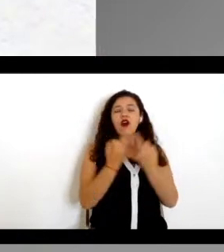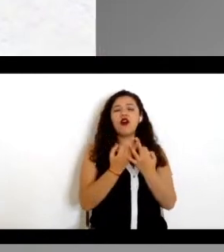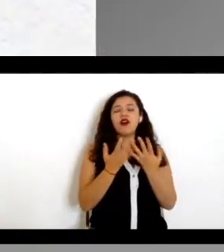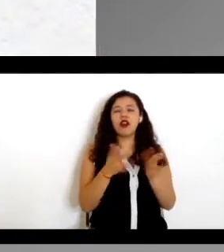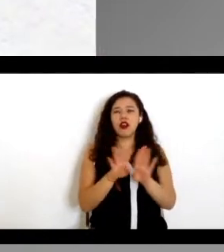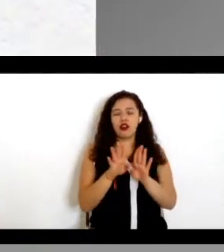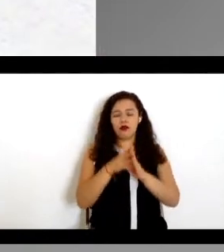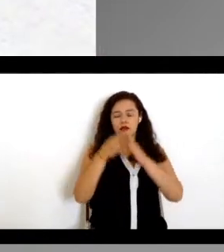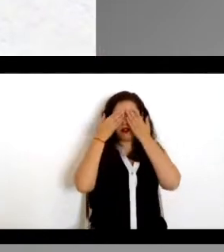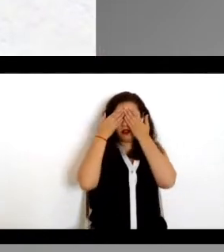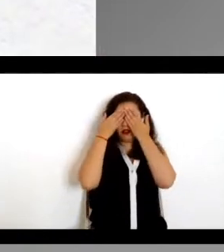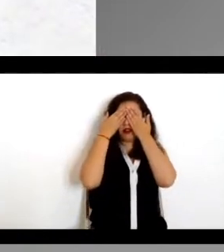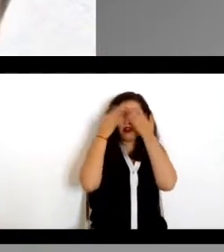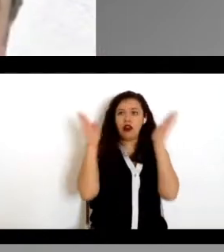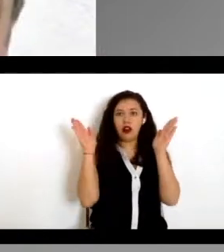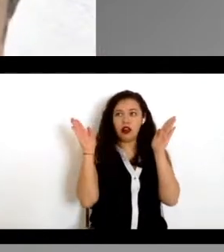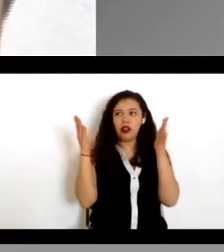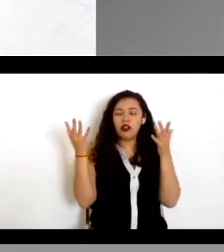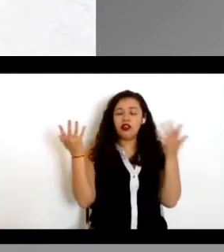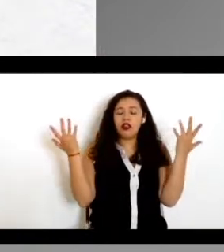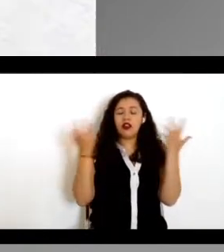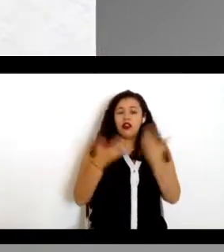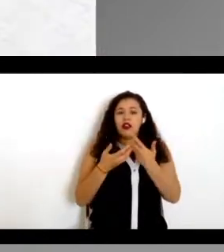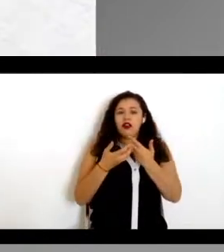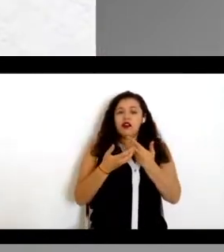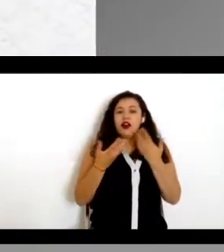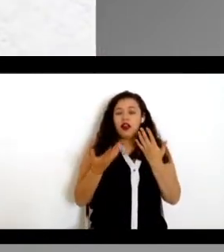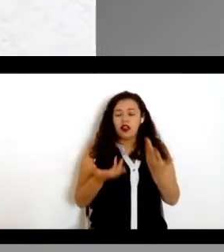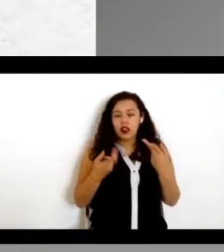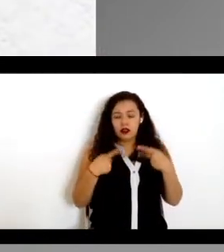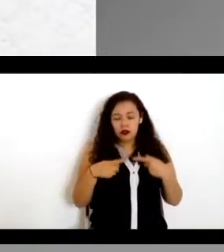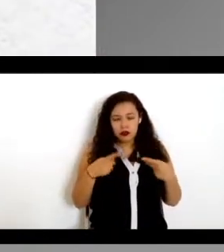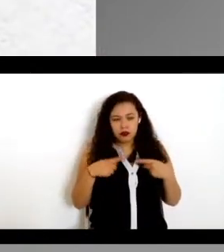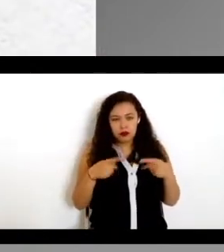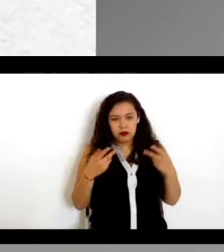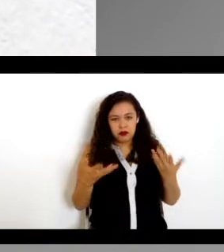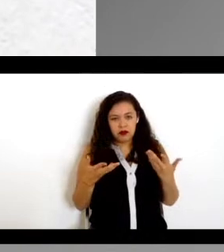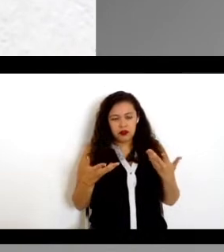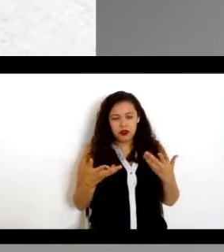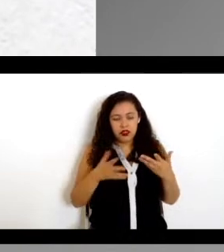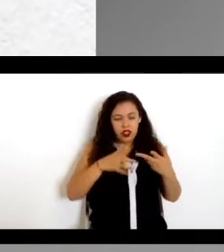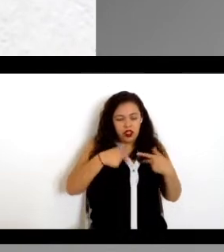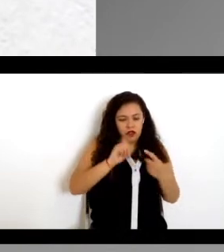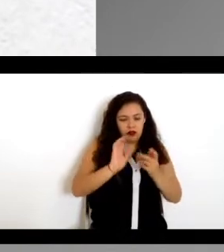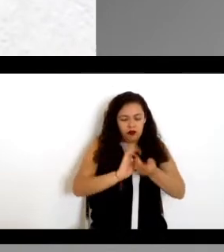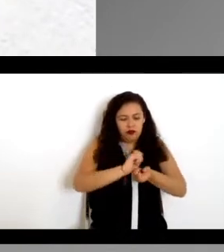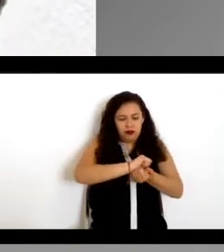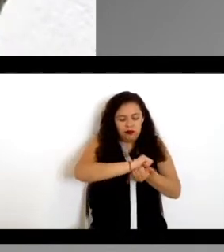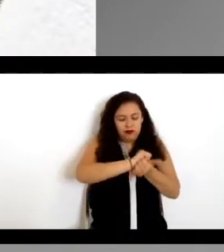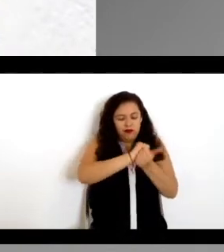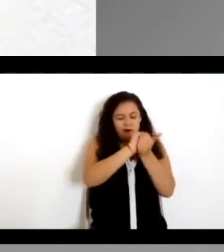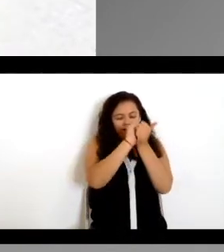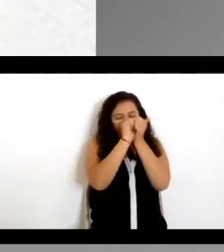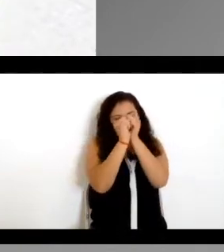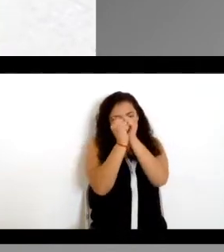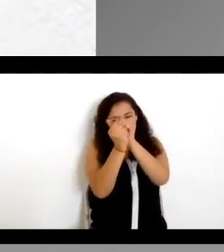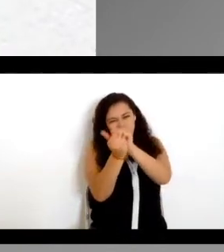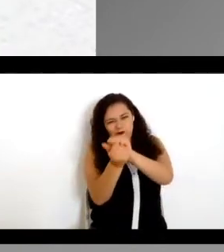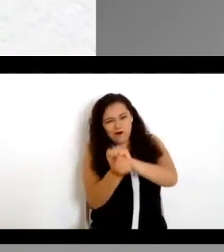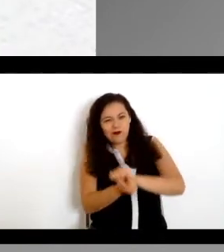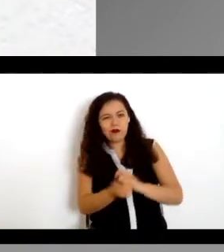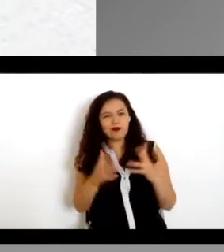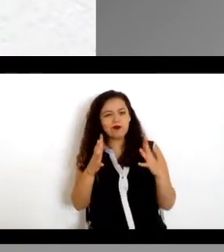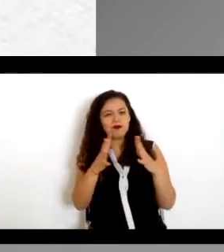de todo esto. Entonces, esa misma persona se va transformando en todo un guerrero, en ir viendo